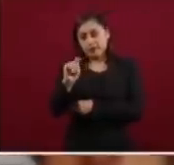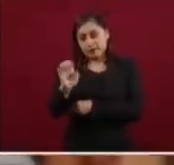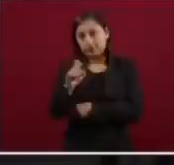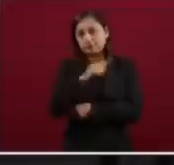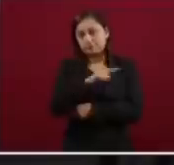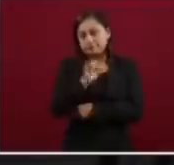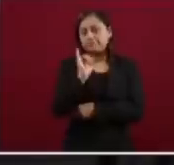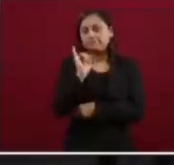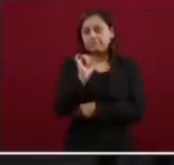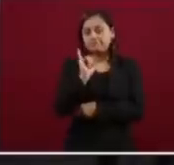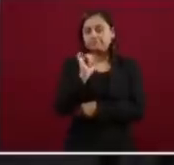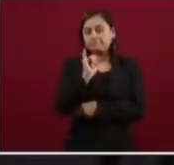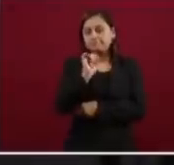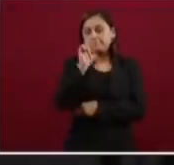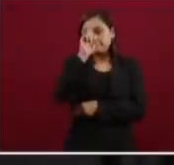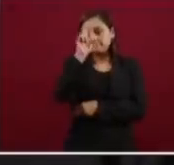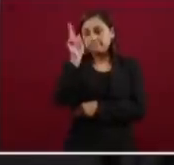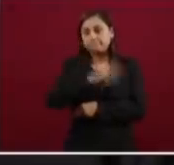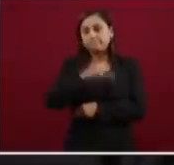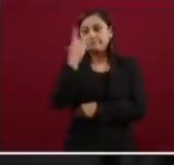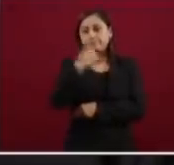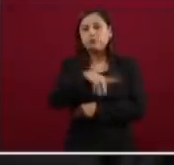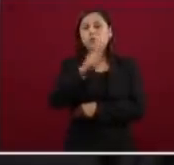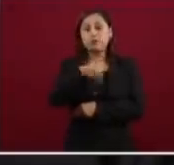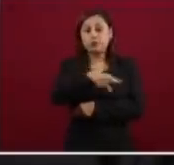efecto se perdieron tres vidas